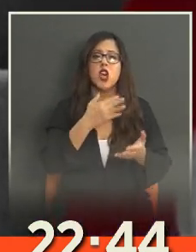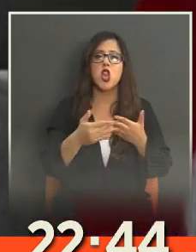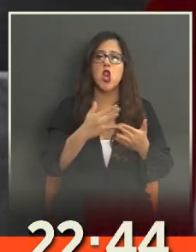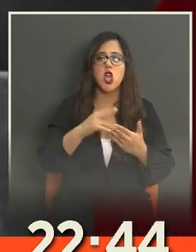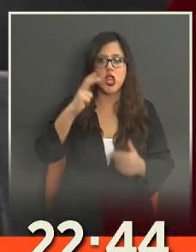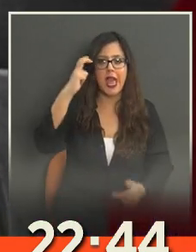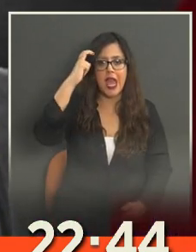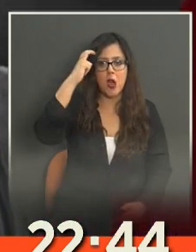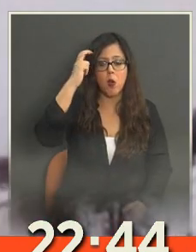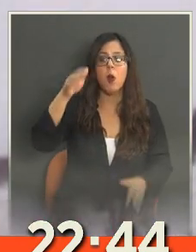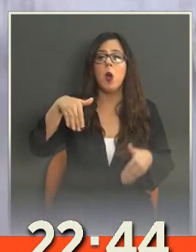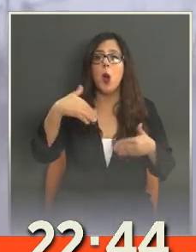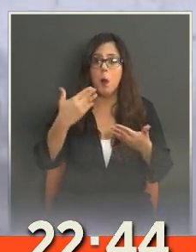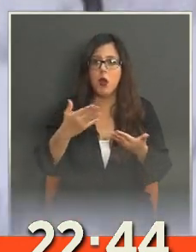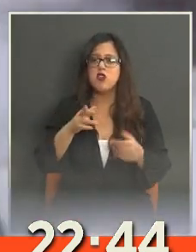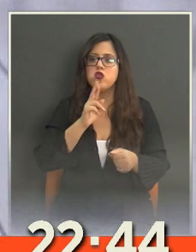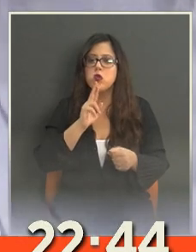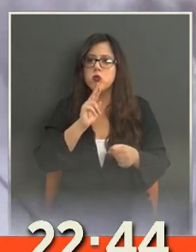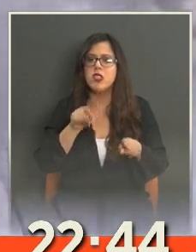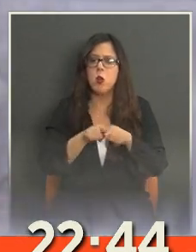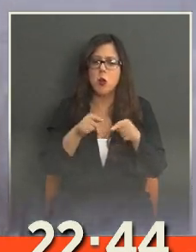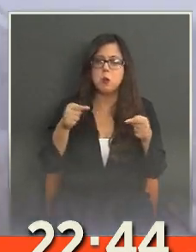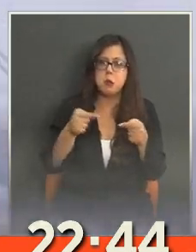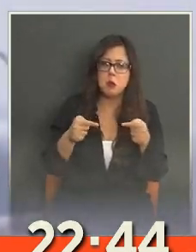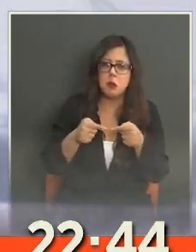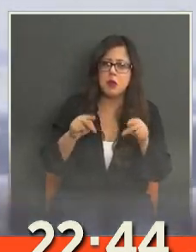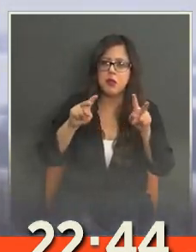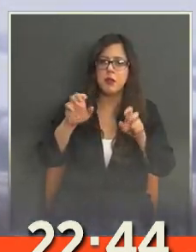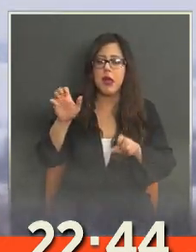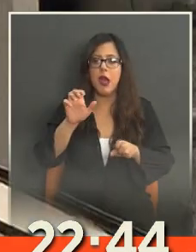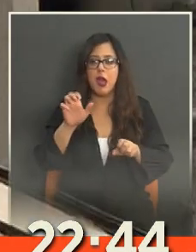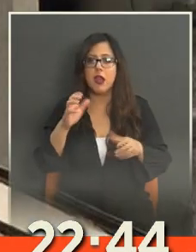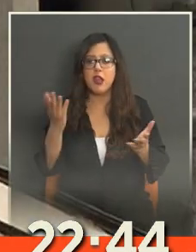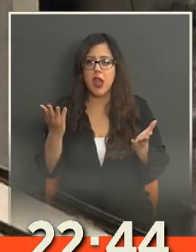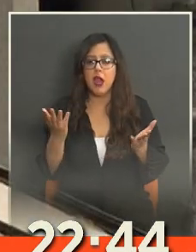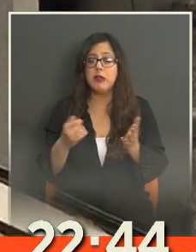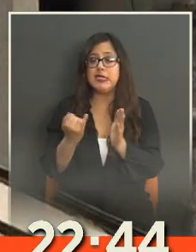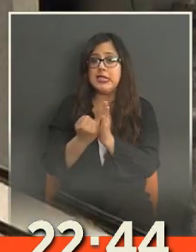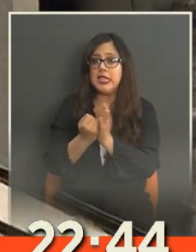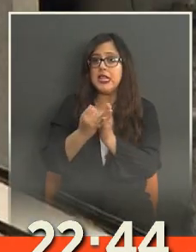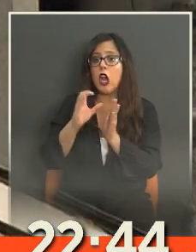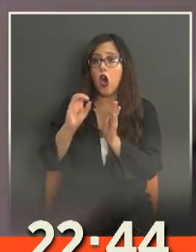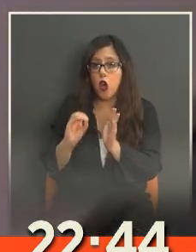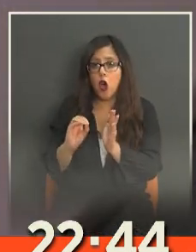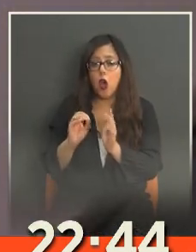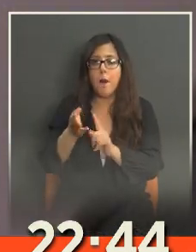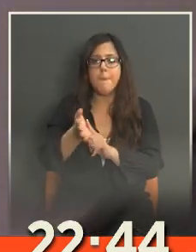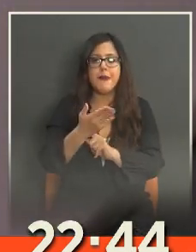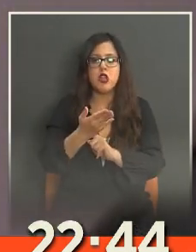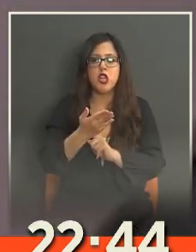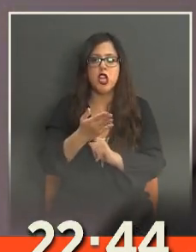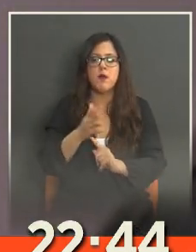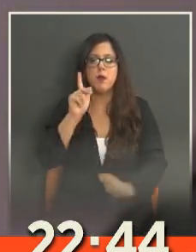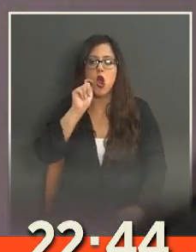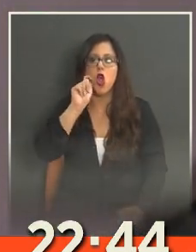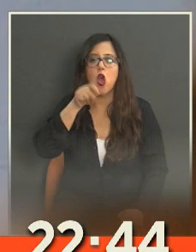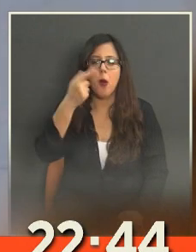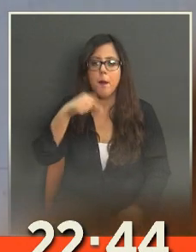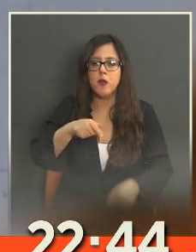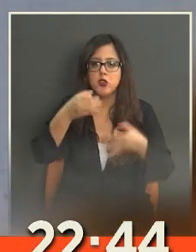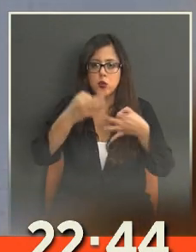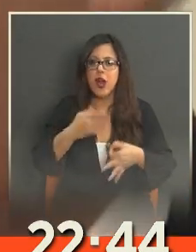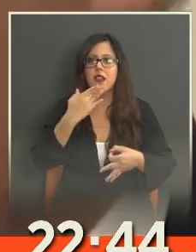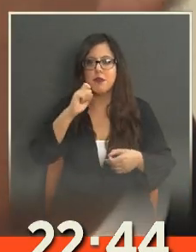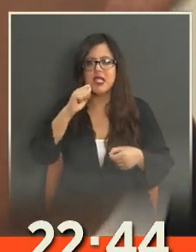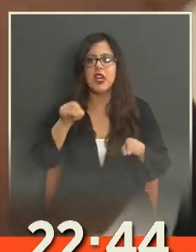sucesivas arremetidas rusas ante la incipiente emergencia de una identidad o nacionalismo ucraniano pero la seguridad es también una de las